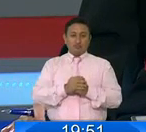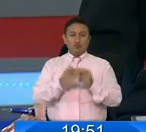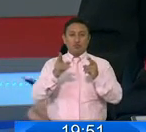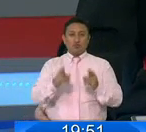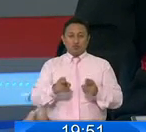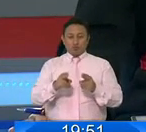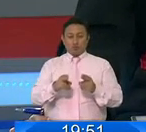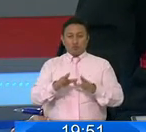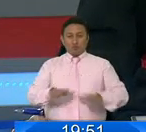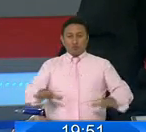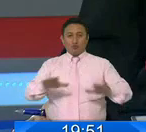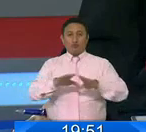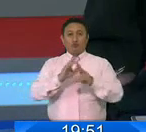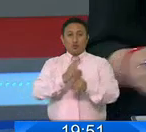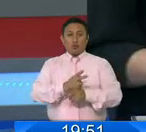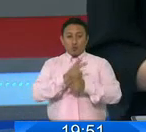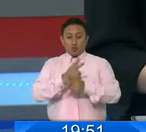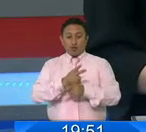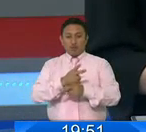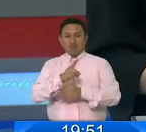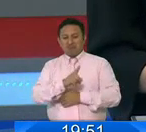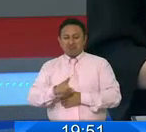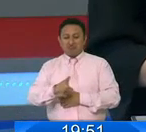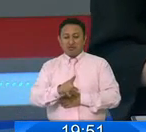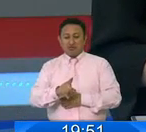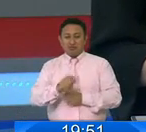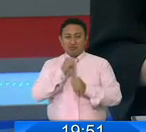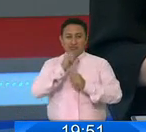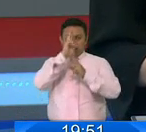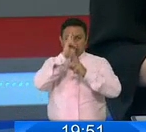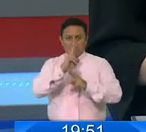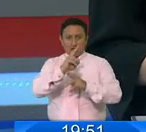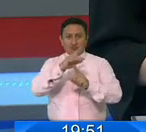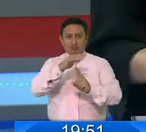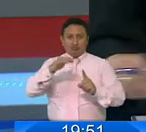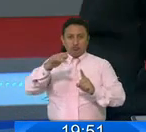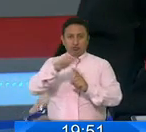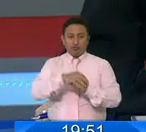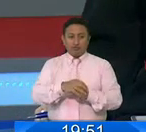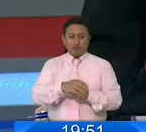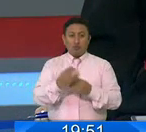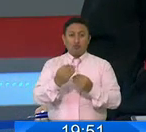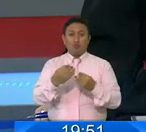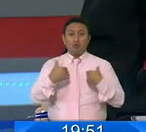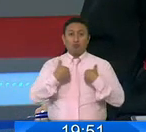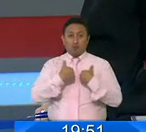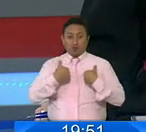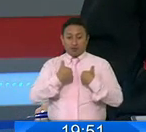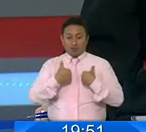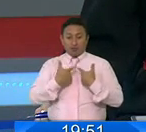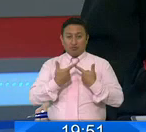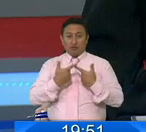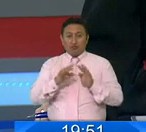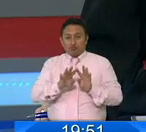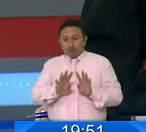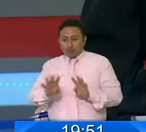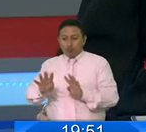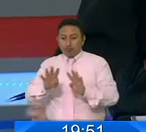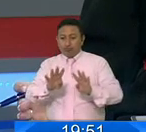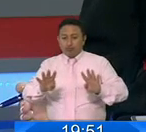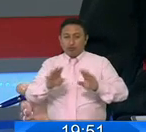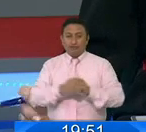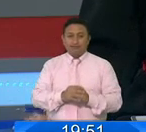espacios considerados protegidos y el respeto al medio ambiente ha causado que decenas de animales busquen nuevos espacios para vivir